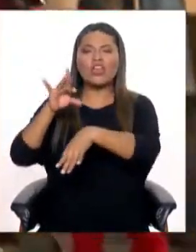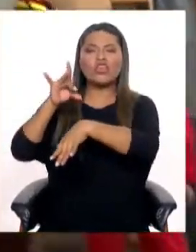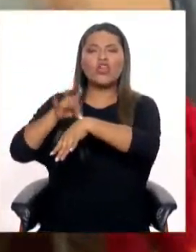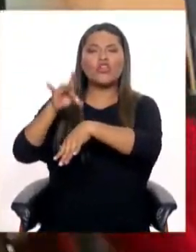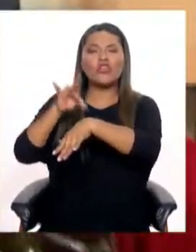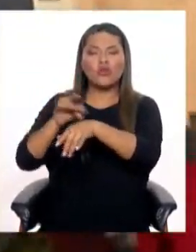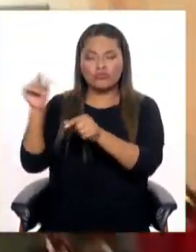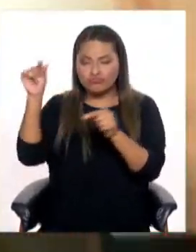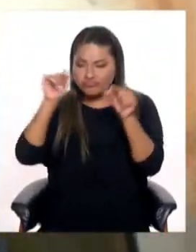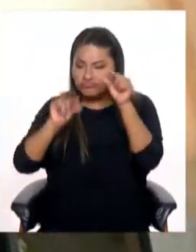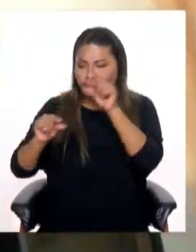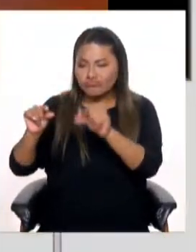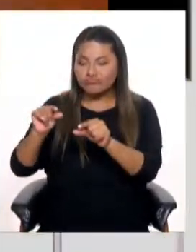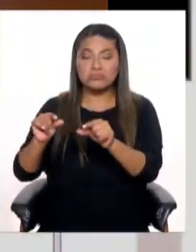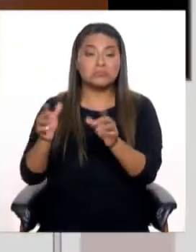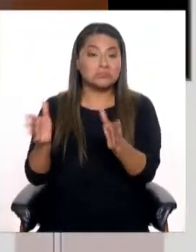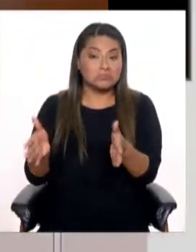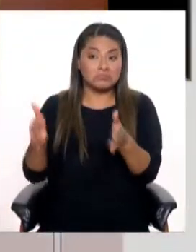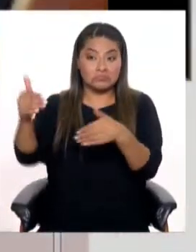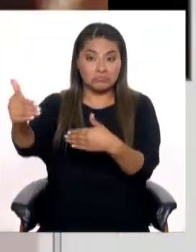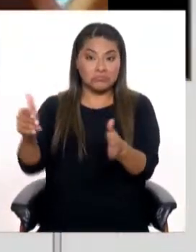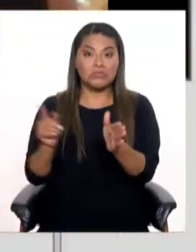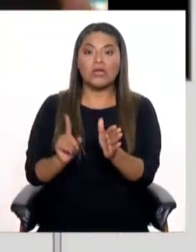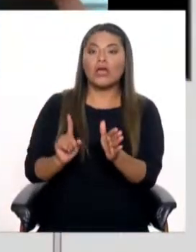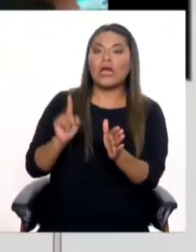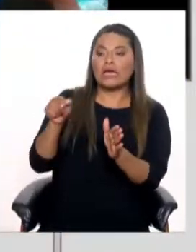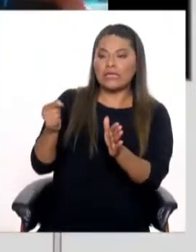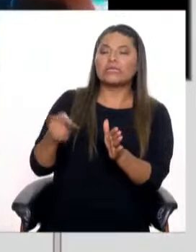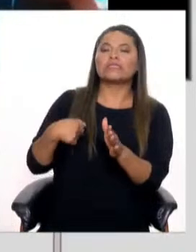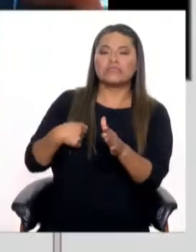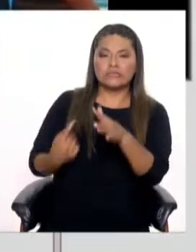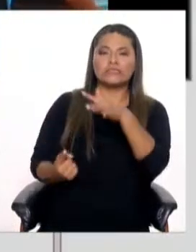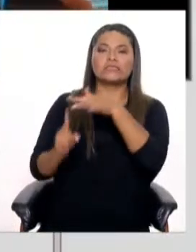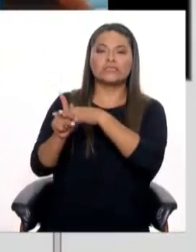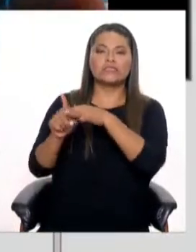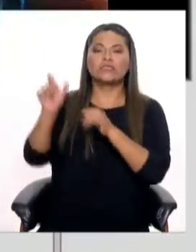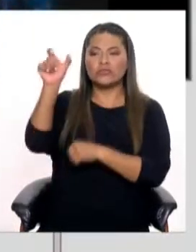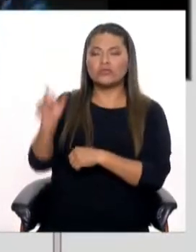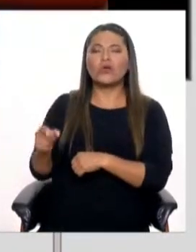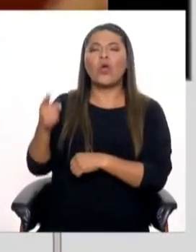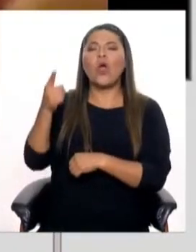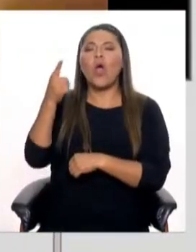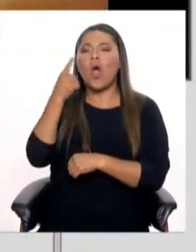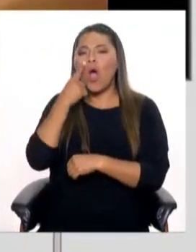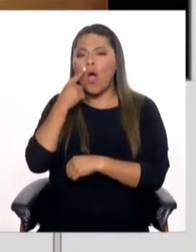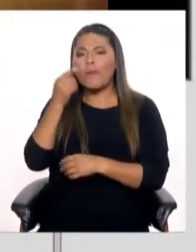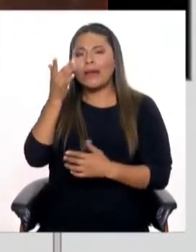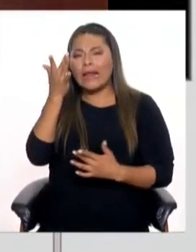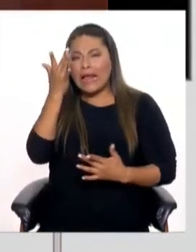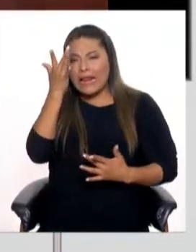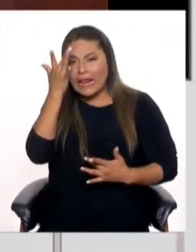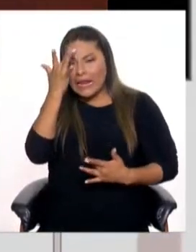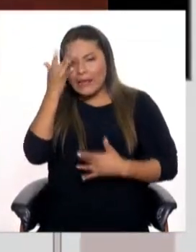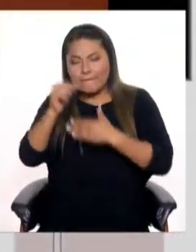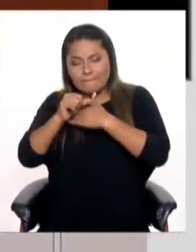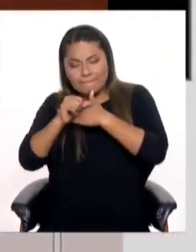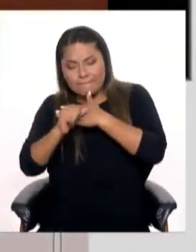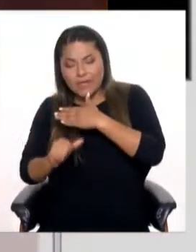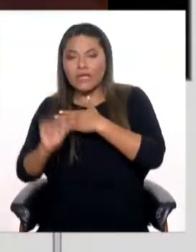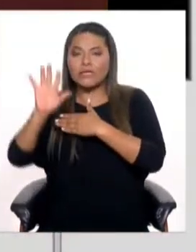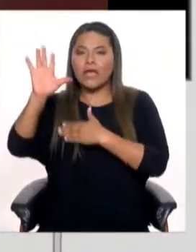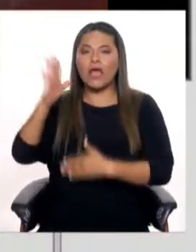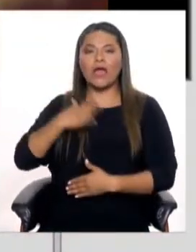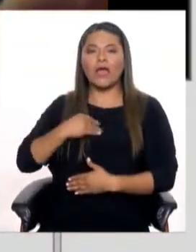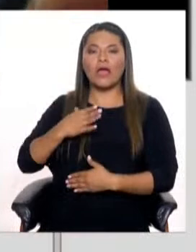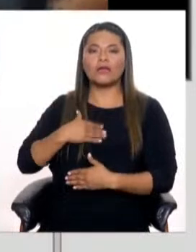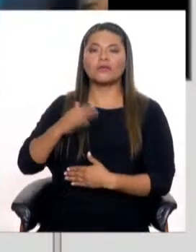confirmado que hubo un herido, que se trataría del guardia, un señor de aproximadamente 55 años de